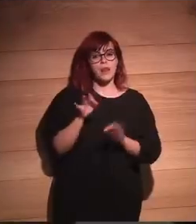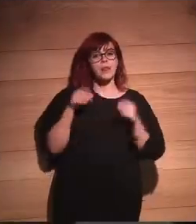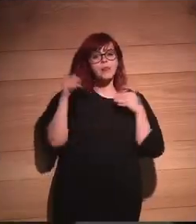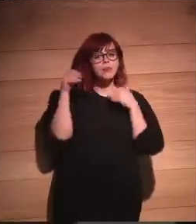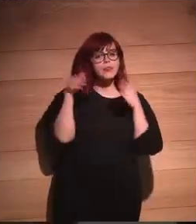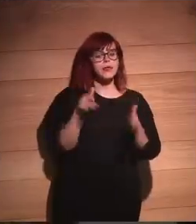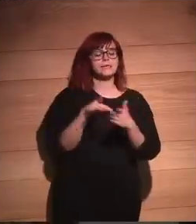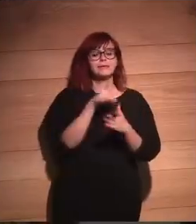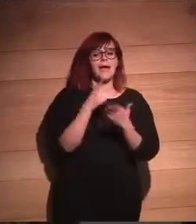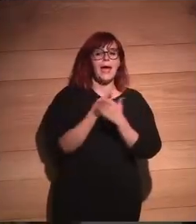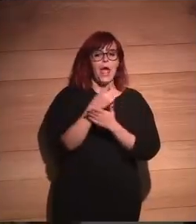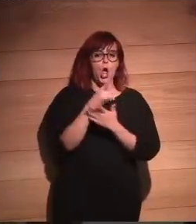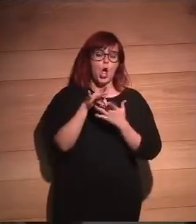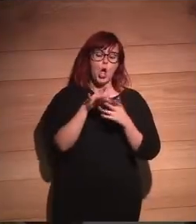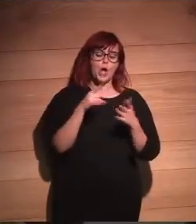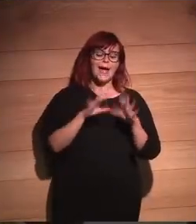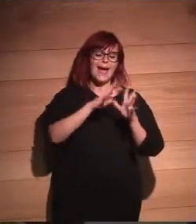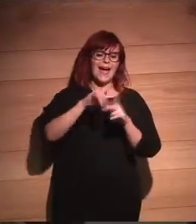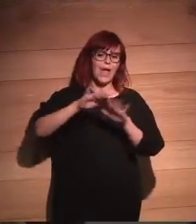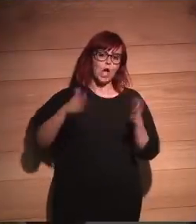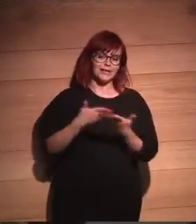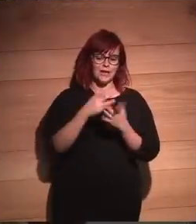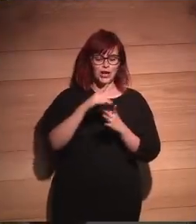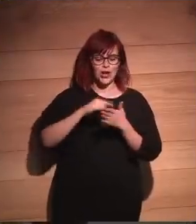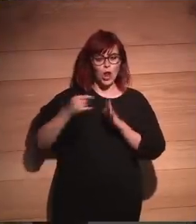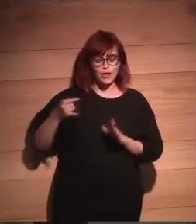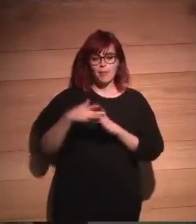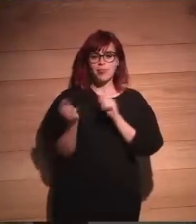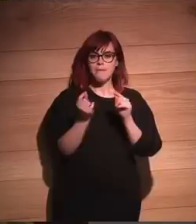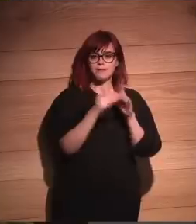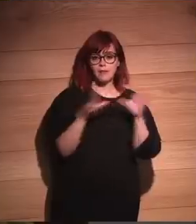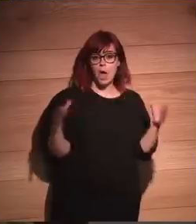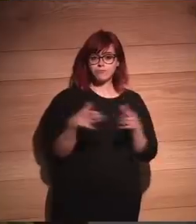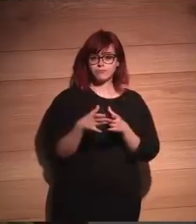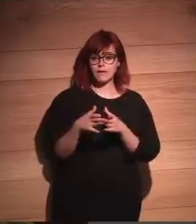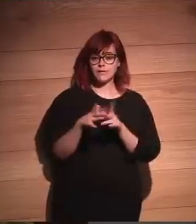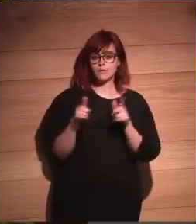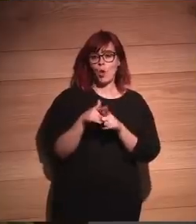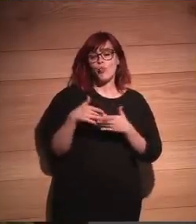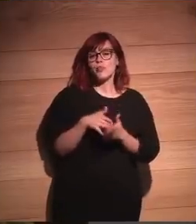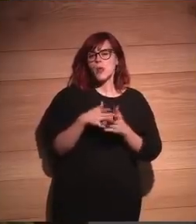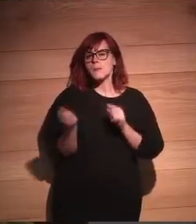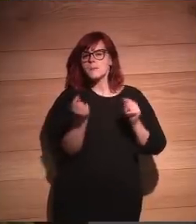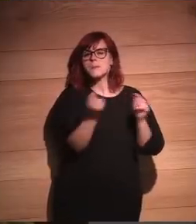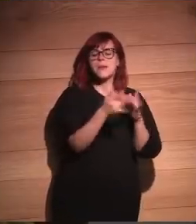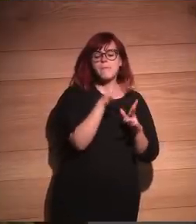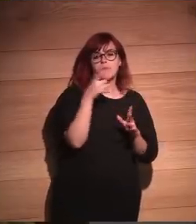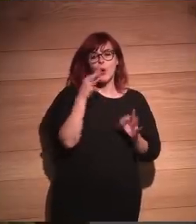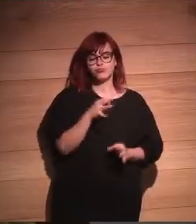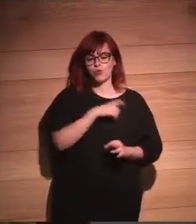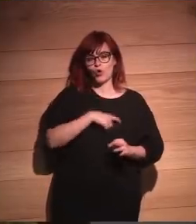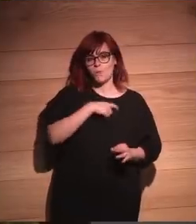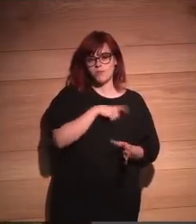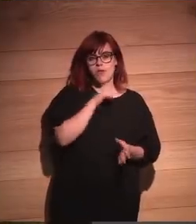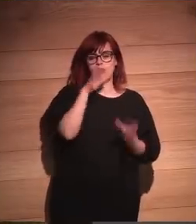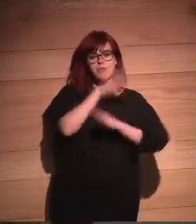a geotecnología, porque él fue el que abrió el debate en ese consejo editorial, comité científico del que forman